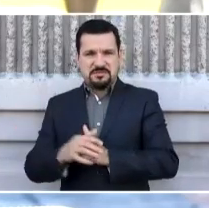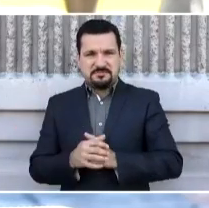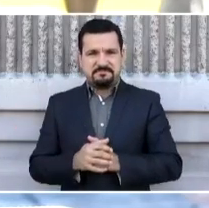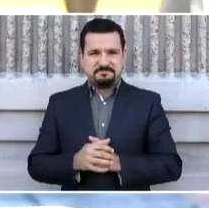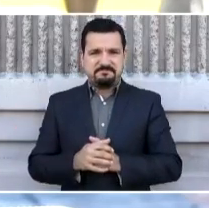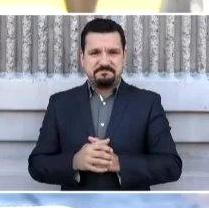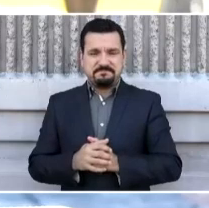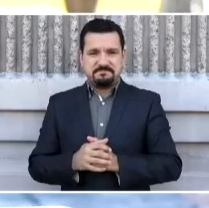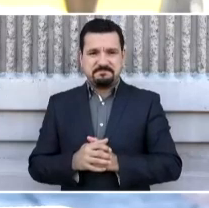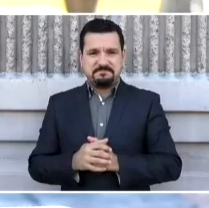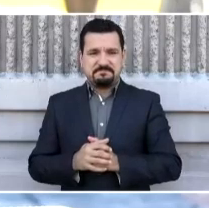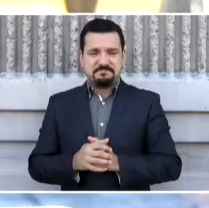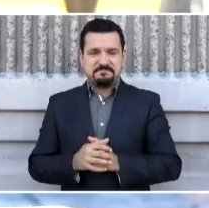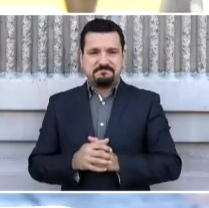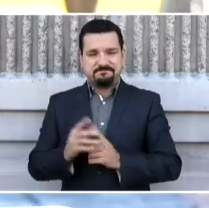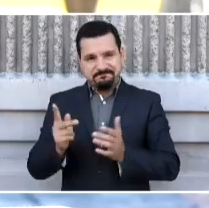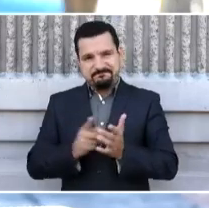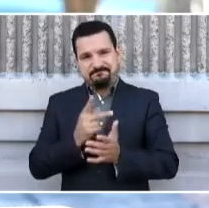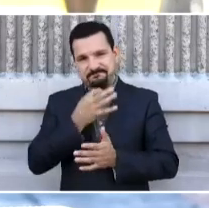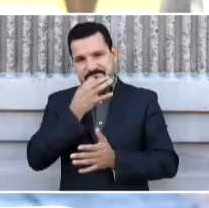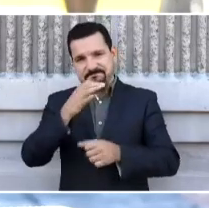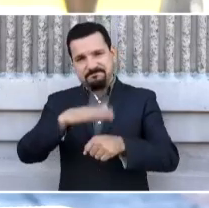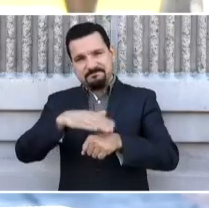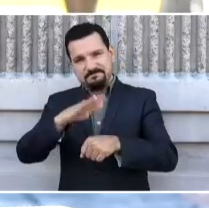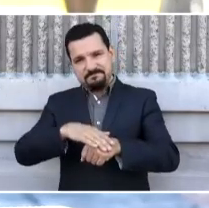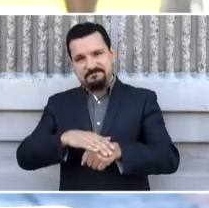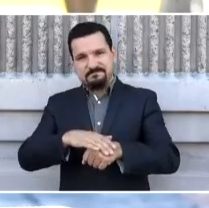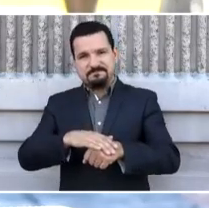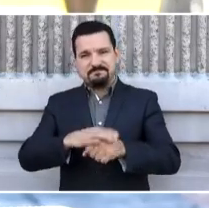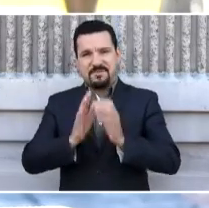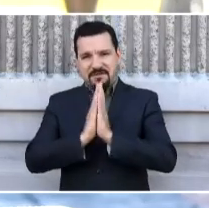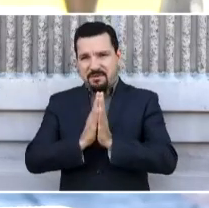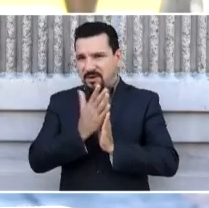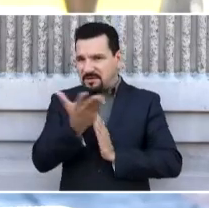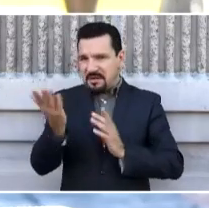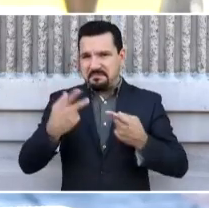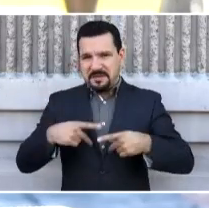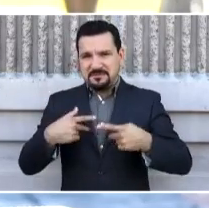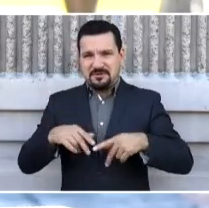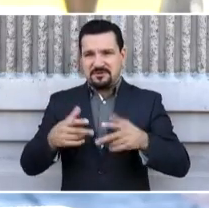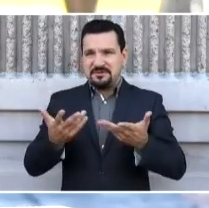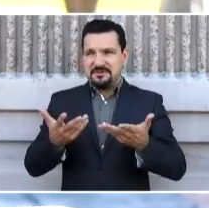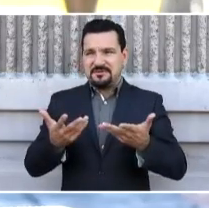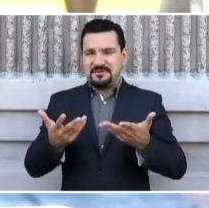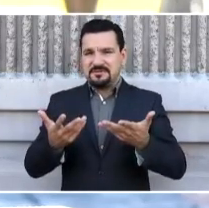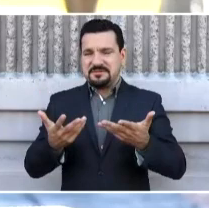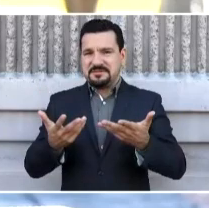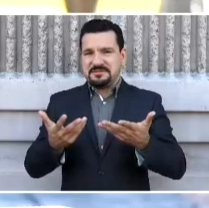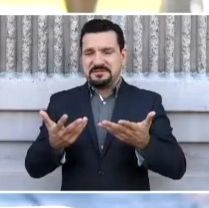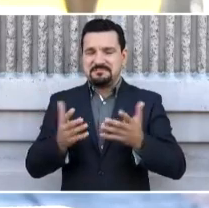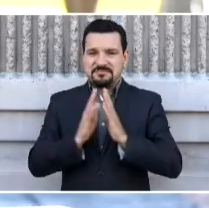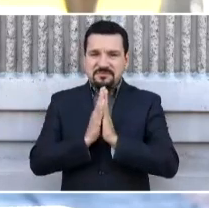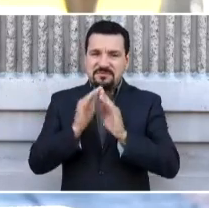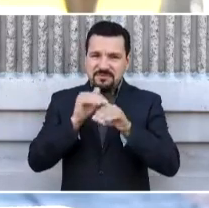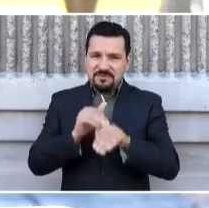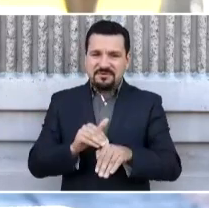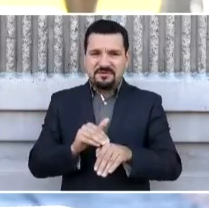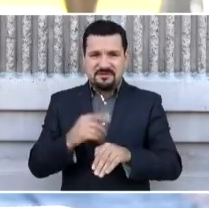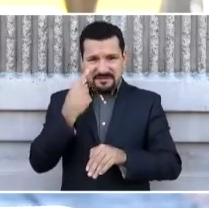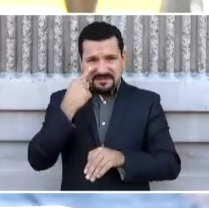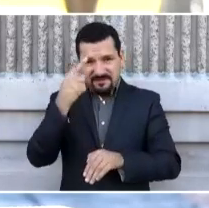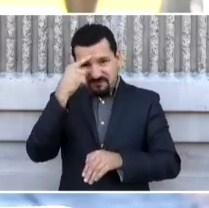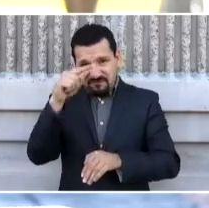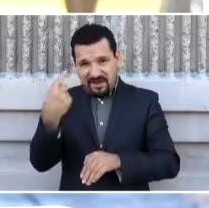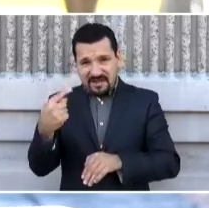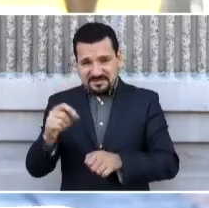Colorado. Insisto, es un llamado de atención para la facilidad con la que COVID